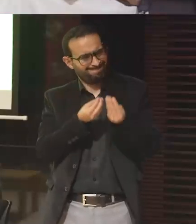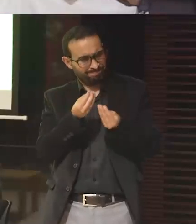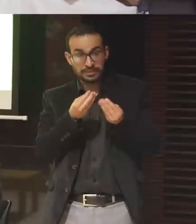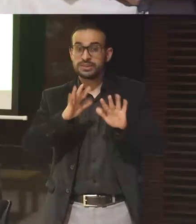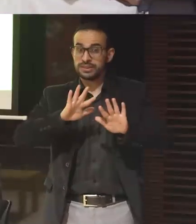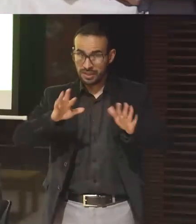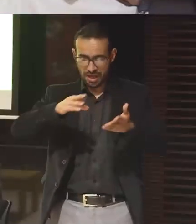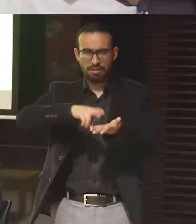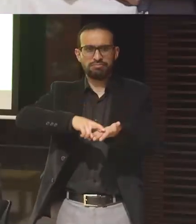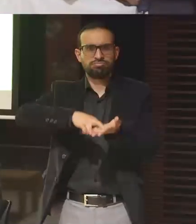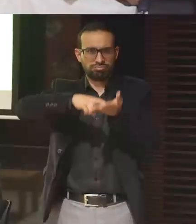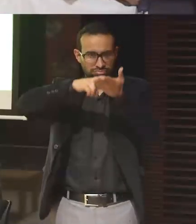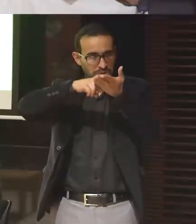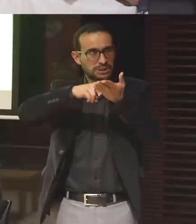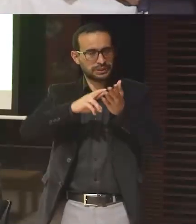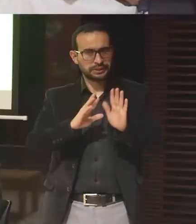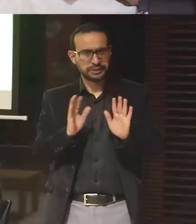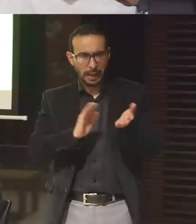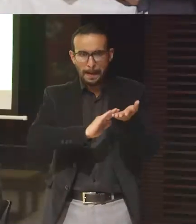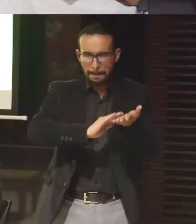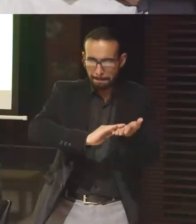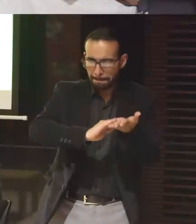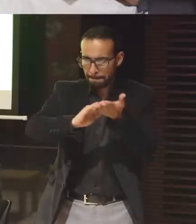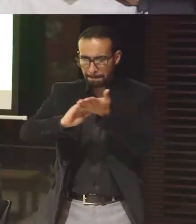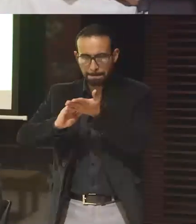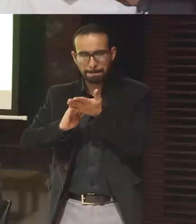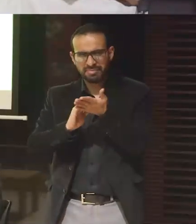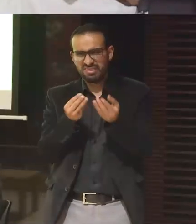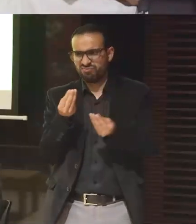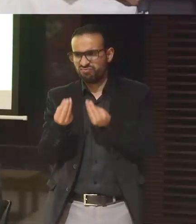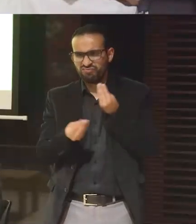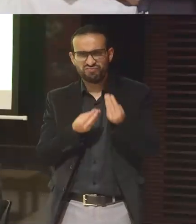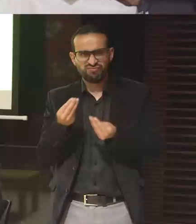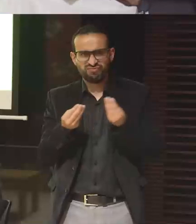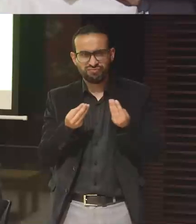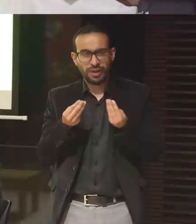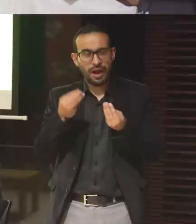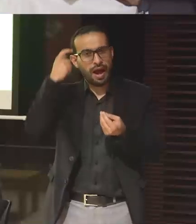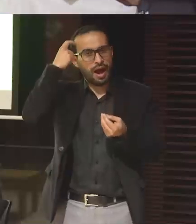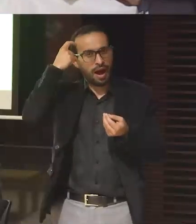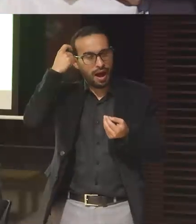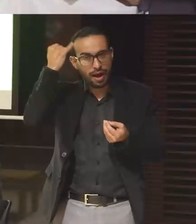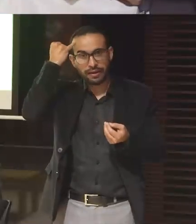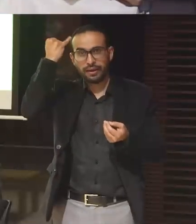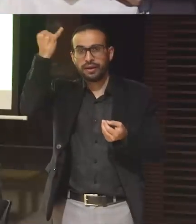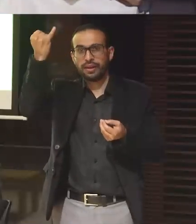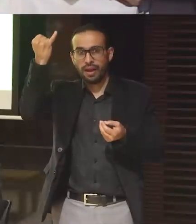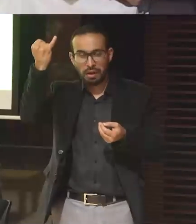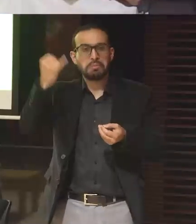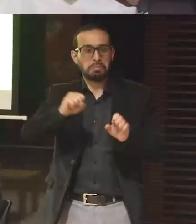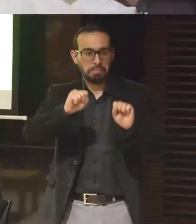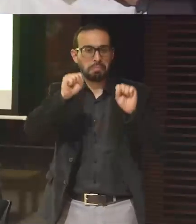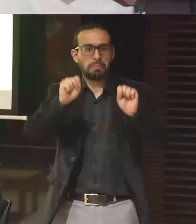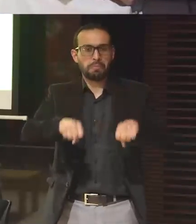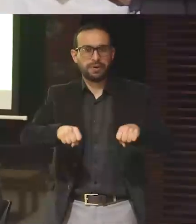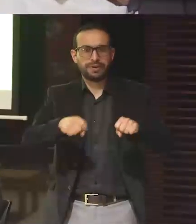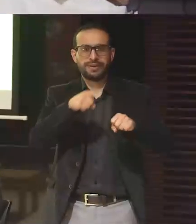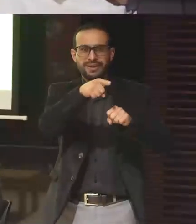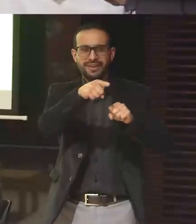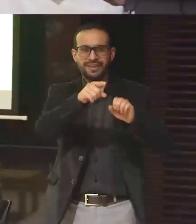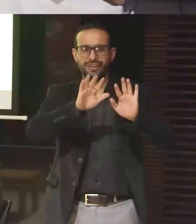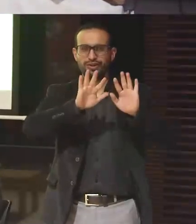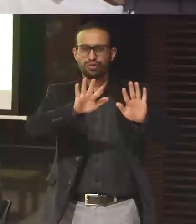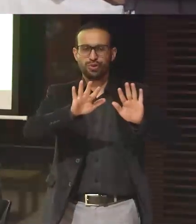para resignificarlo y recuperarlo es evidentemente la cultura. Y entonces se llega a la visión de tener la Casa de las